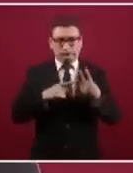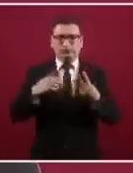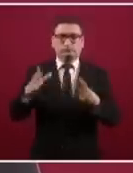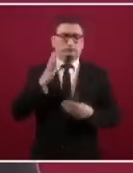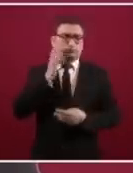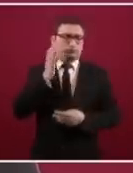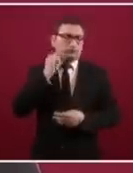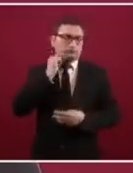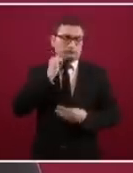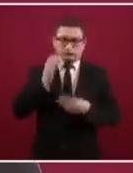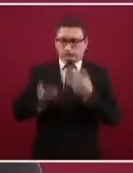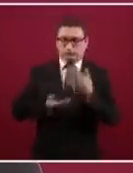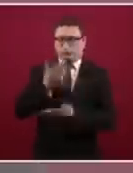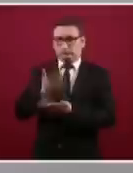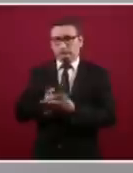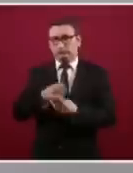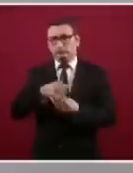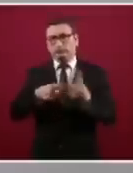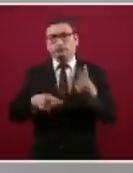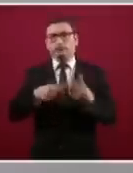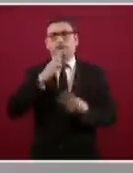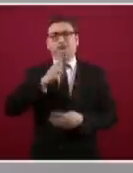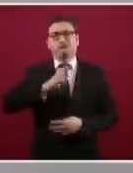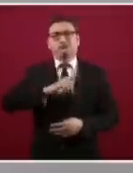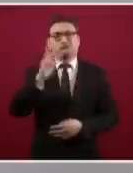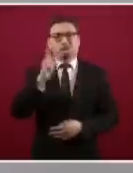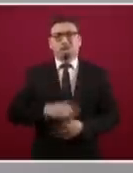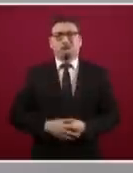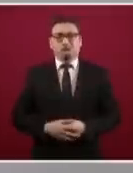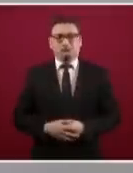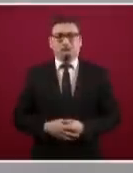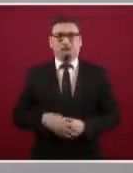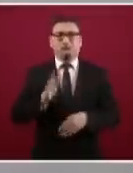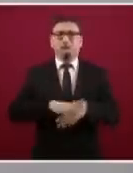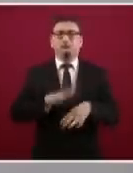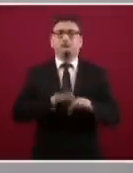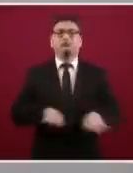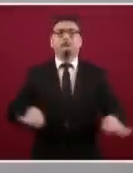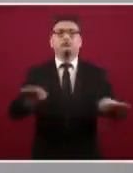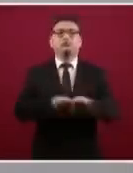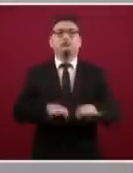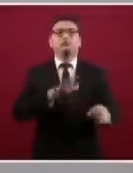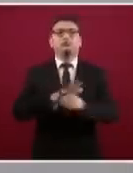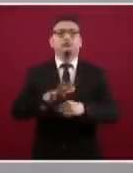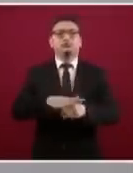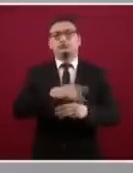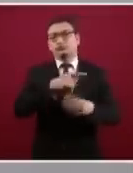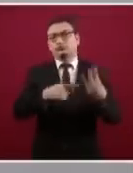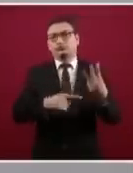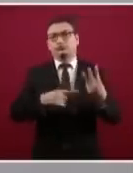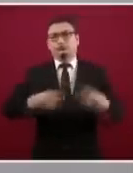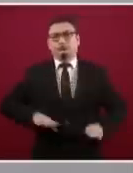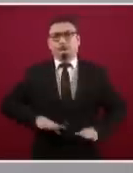lo mejor, sobre todo poniendo por delante la honestidad.